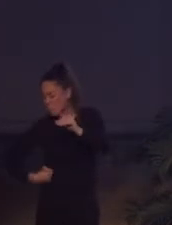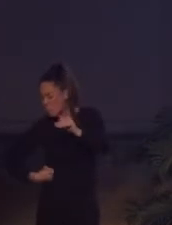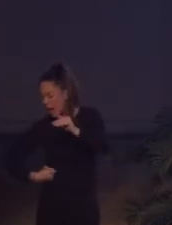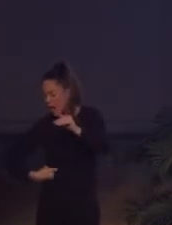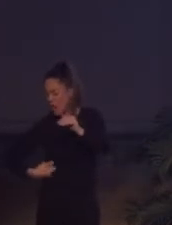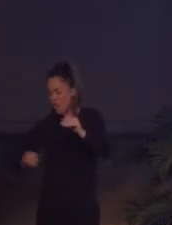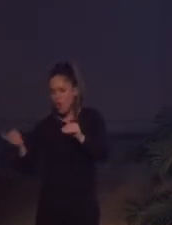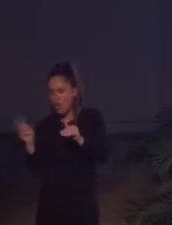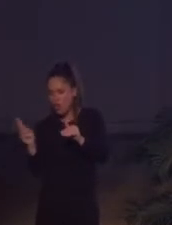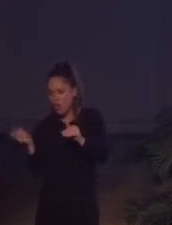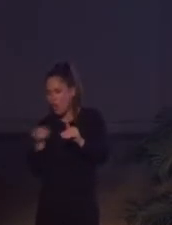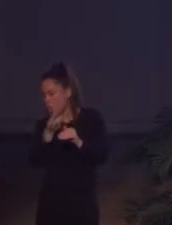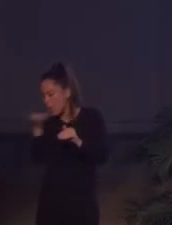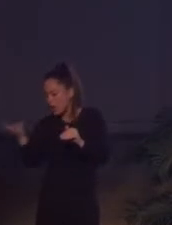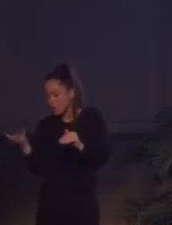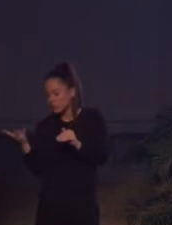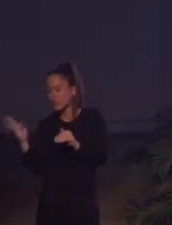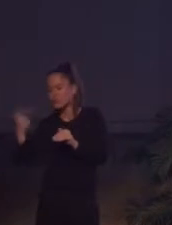Bueno, luego,